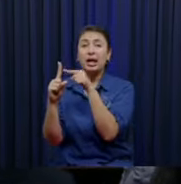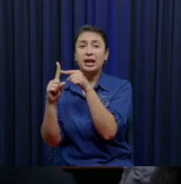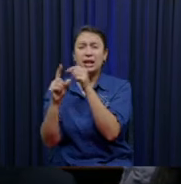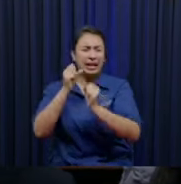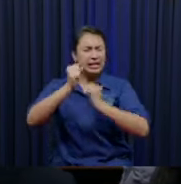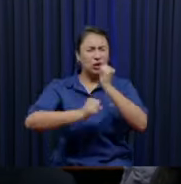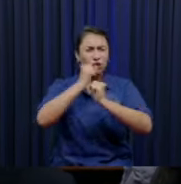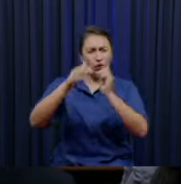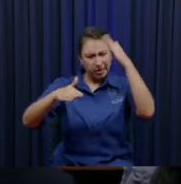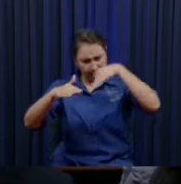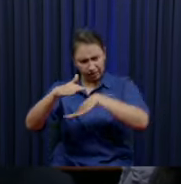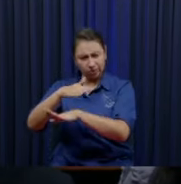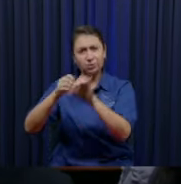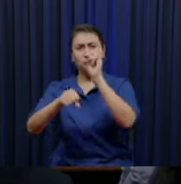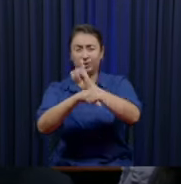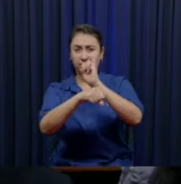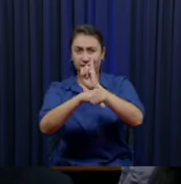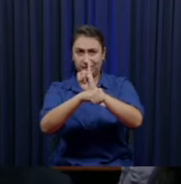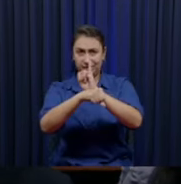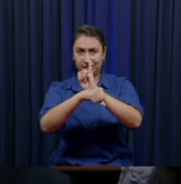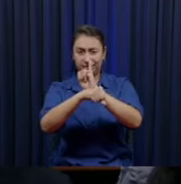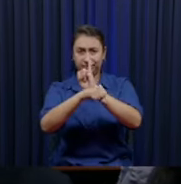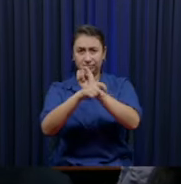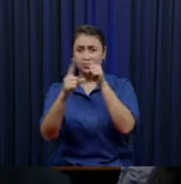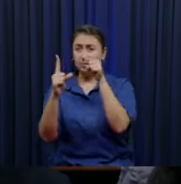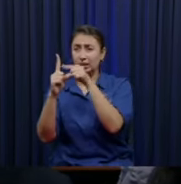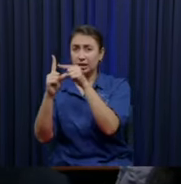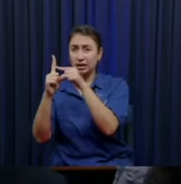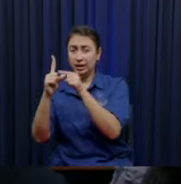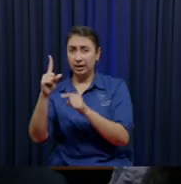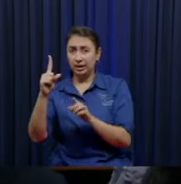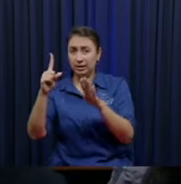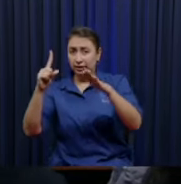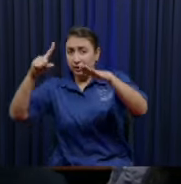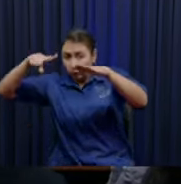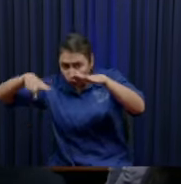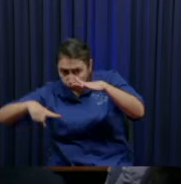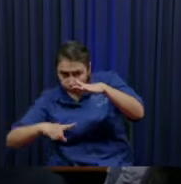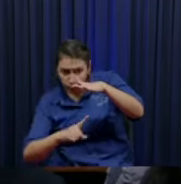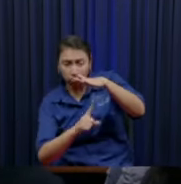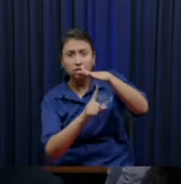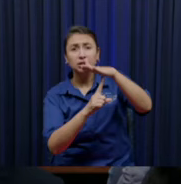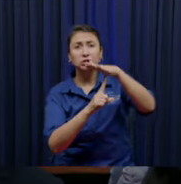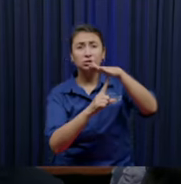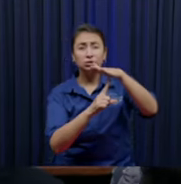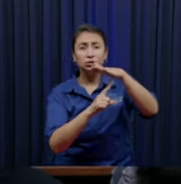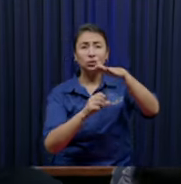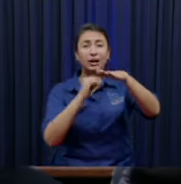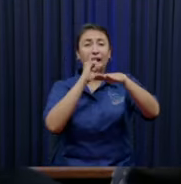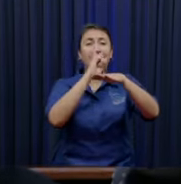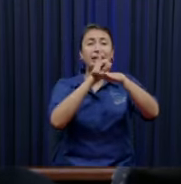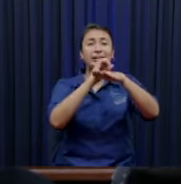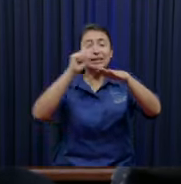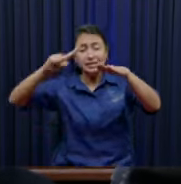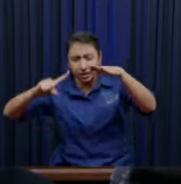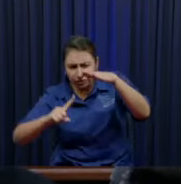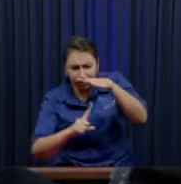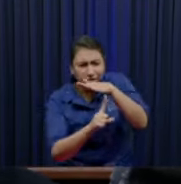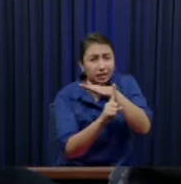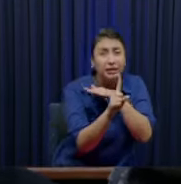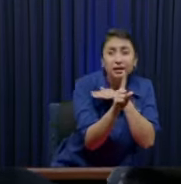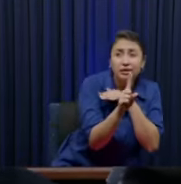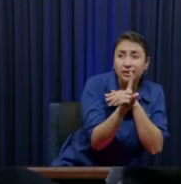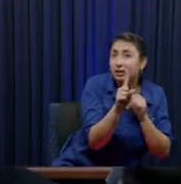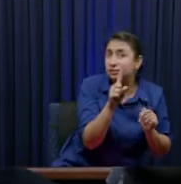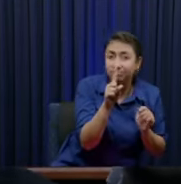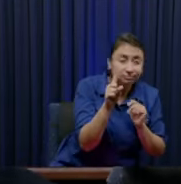diablo ya no pudo entrar ahí. Eso fue su experiencia, porque yo sé que el diablo sí se mete en las iglesias, ¿verdad? Pero esos son otros 20 veces. Se metió en el huerto,